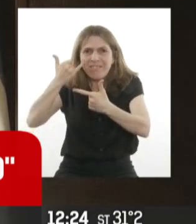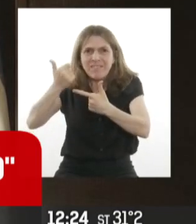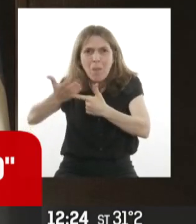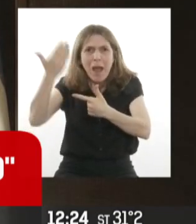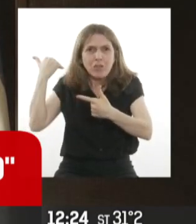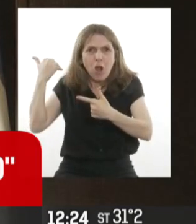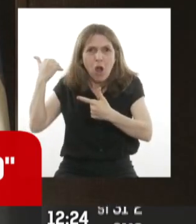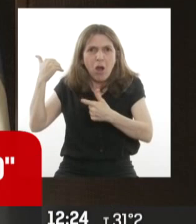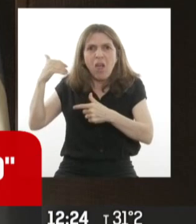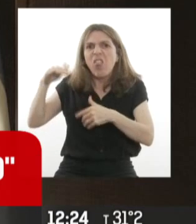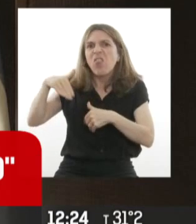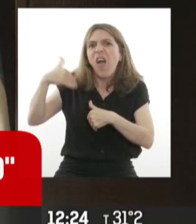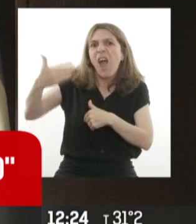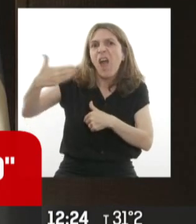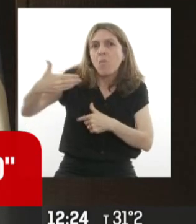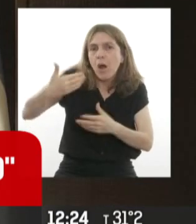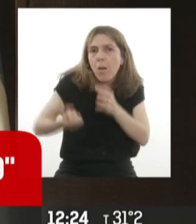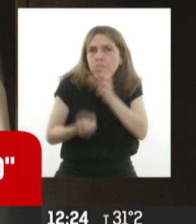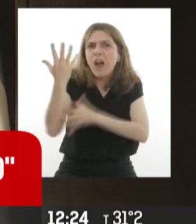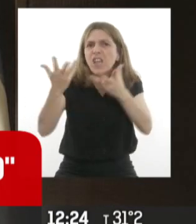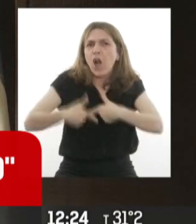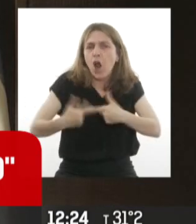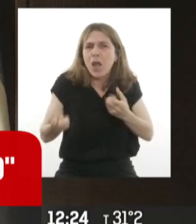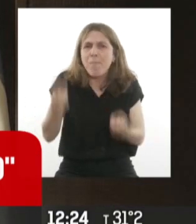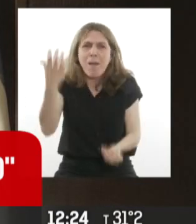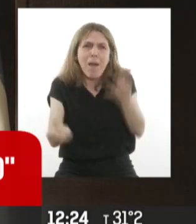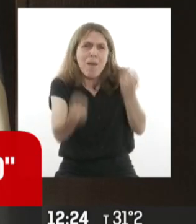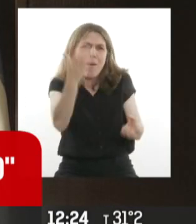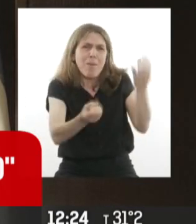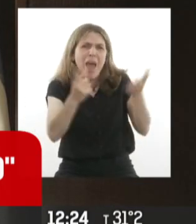la revolución digital, la revolución de la informática.